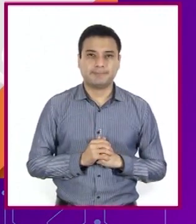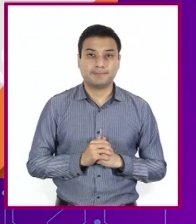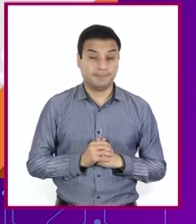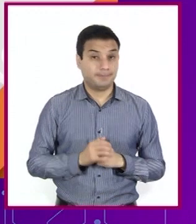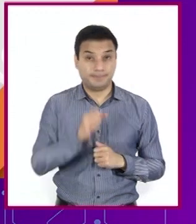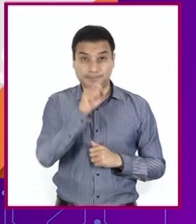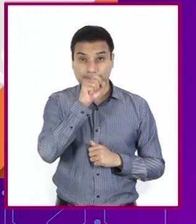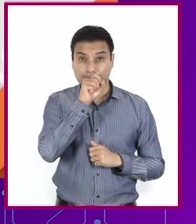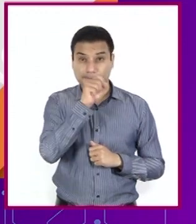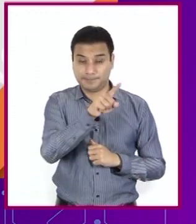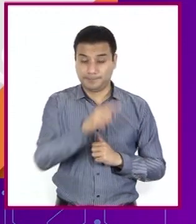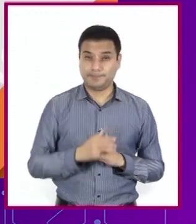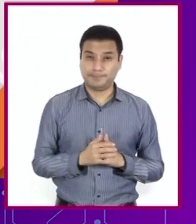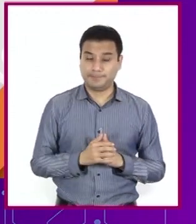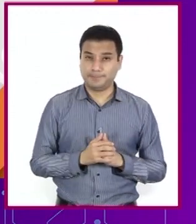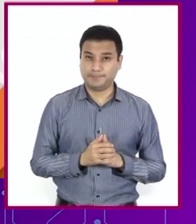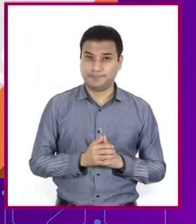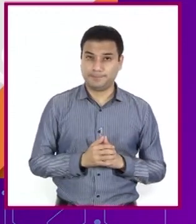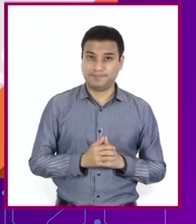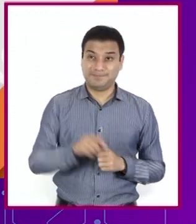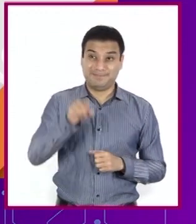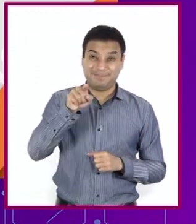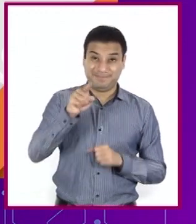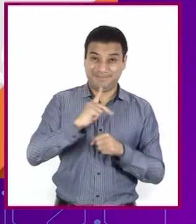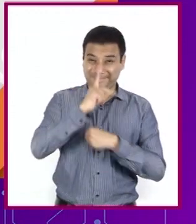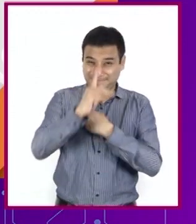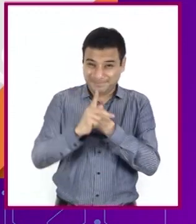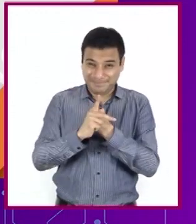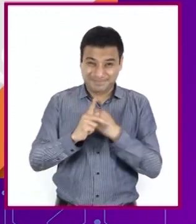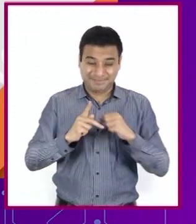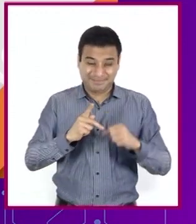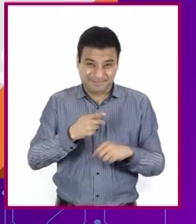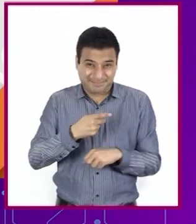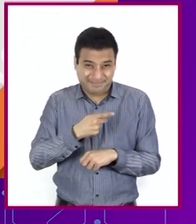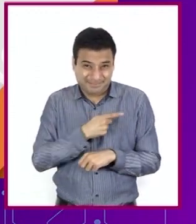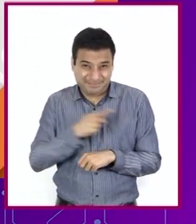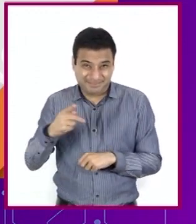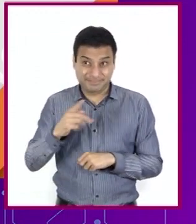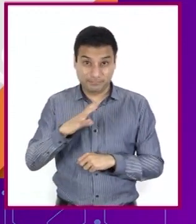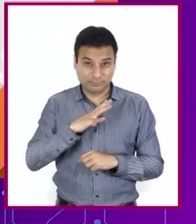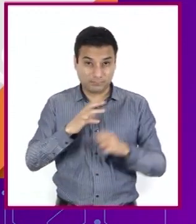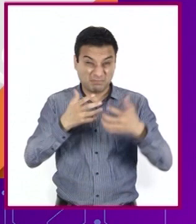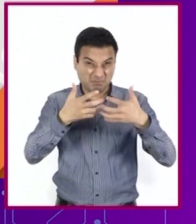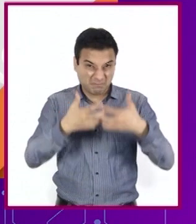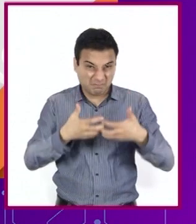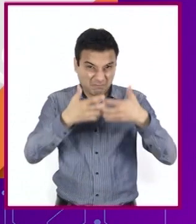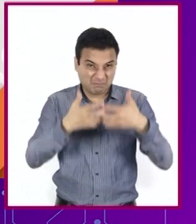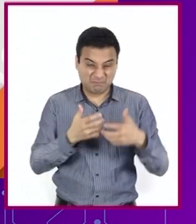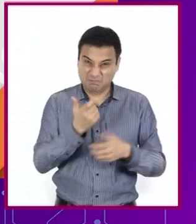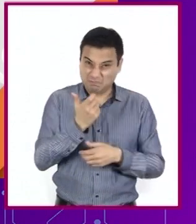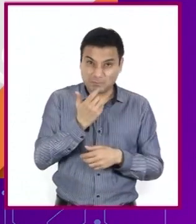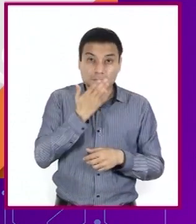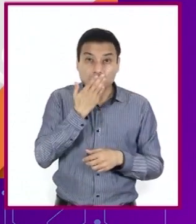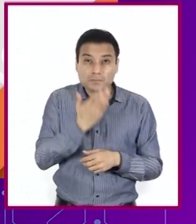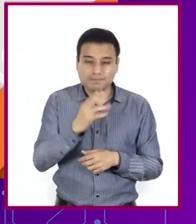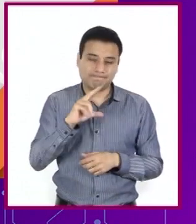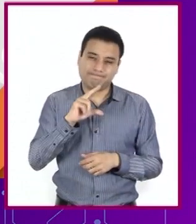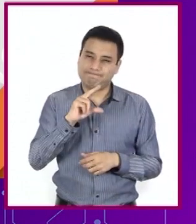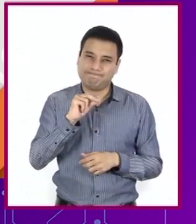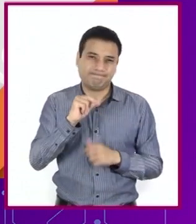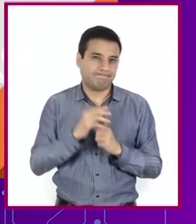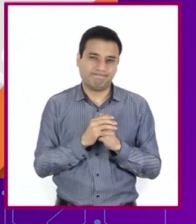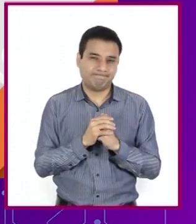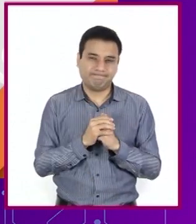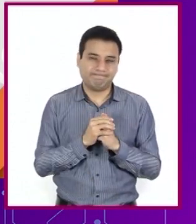Asimismo, las colonias no lograron desarrollar una industria y comercio propios. La generación